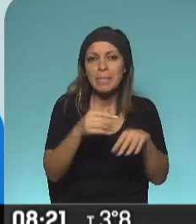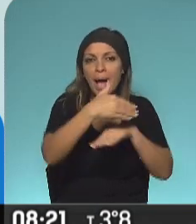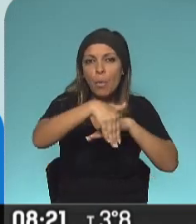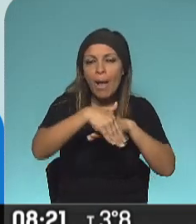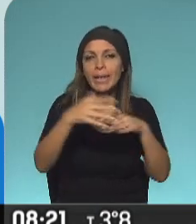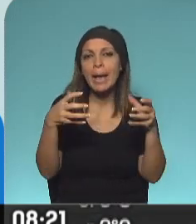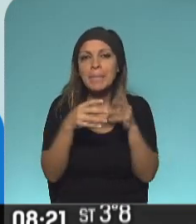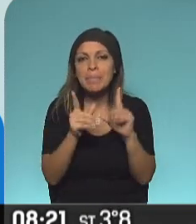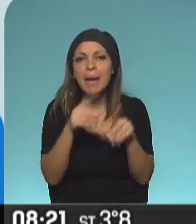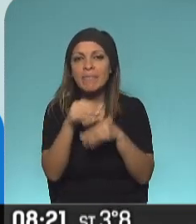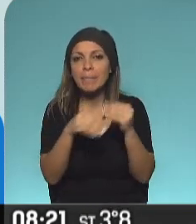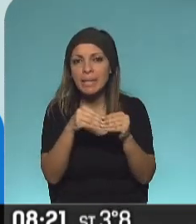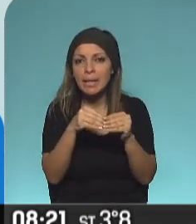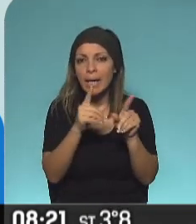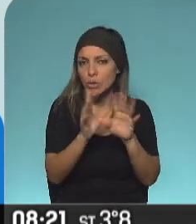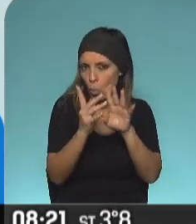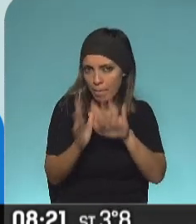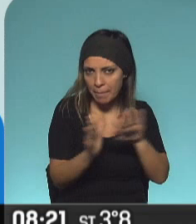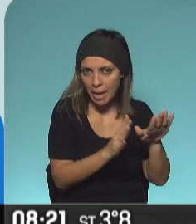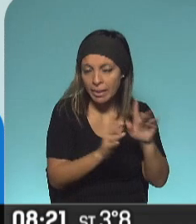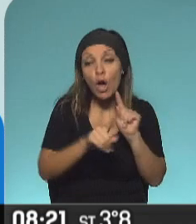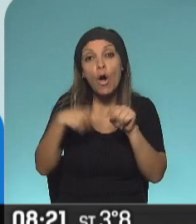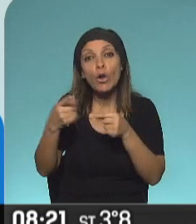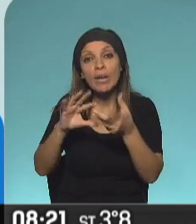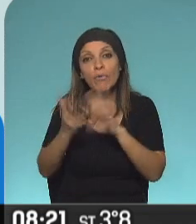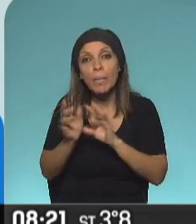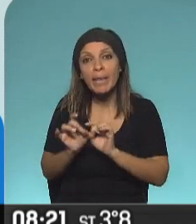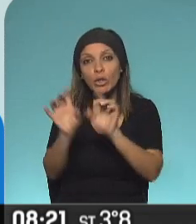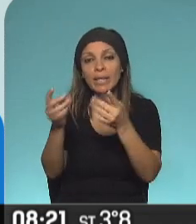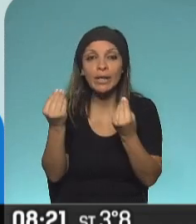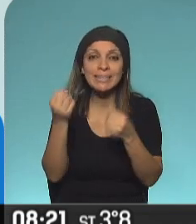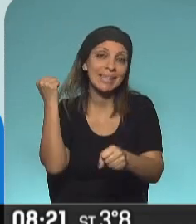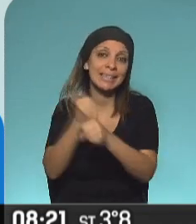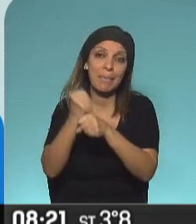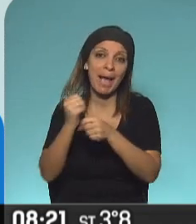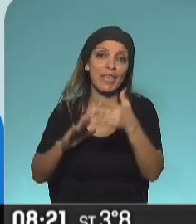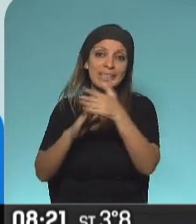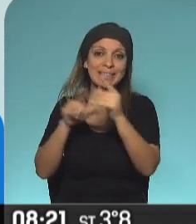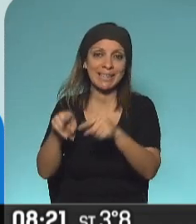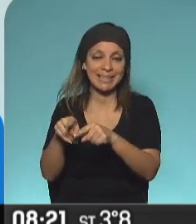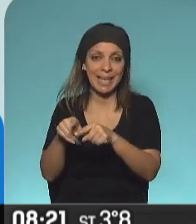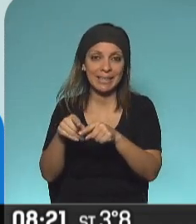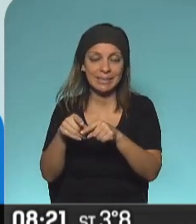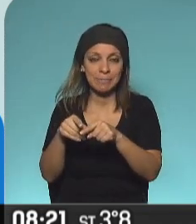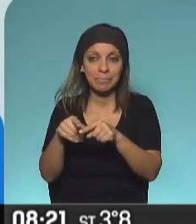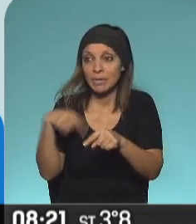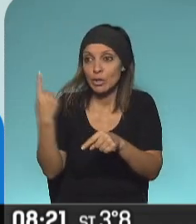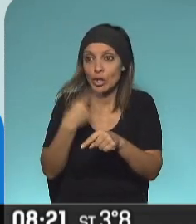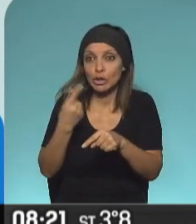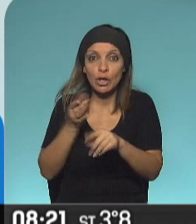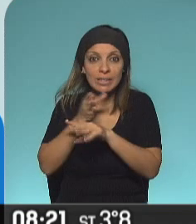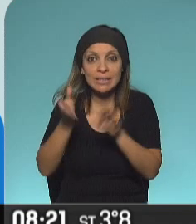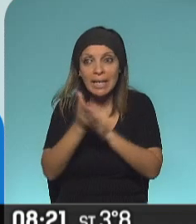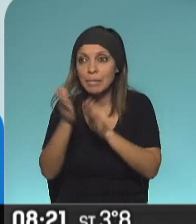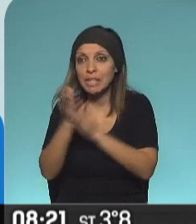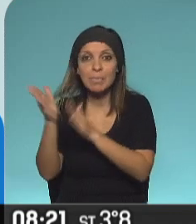familia, es por un lado. Y el segundo mecanismo es básicamente los trabajadores esenciales. Los que trabajamos permanentemente son los que